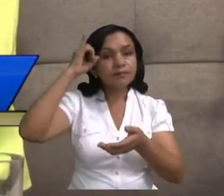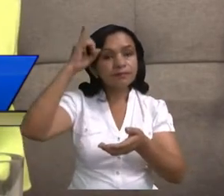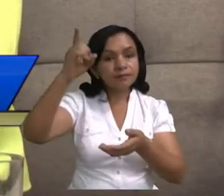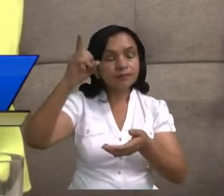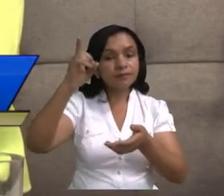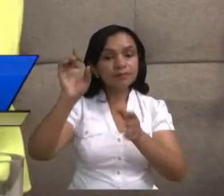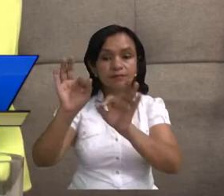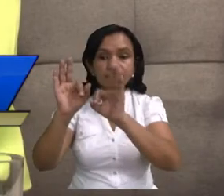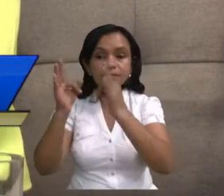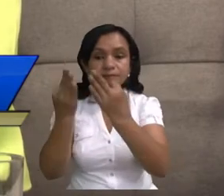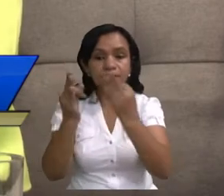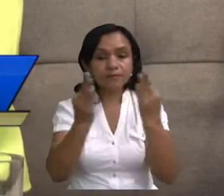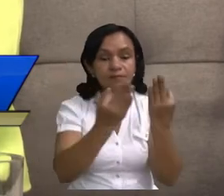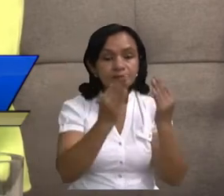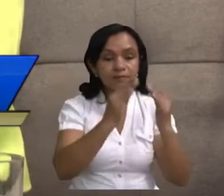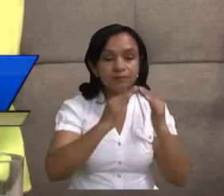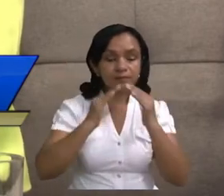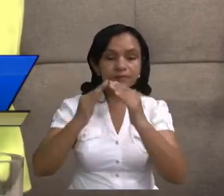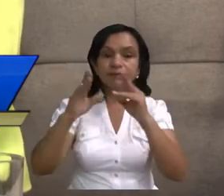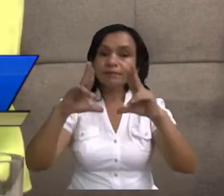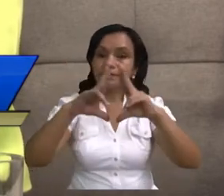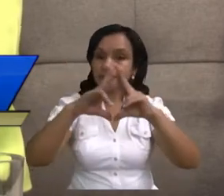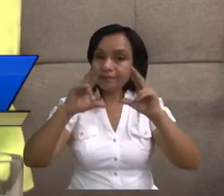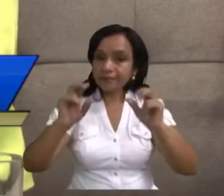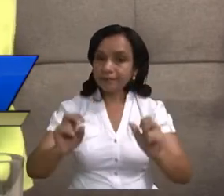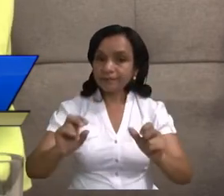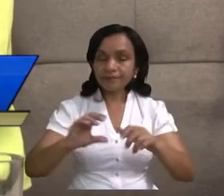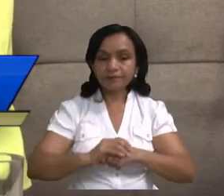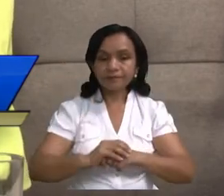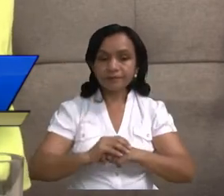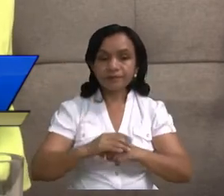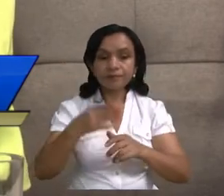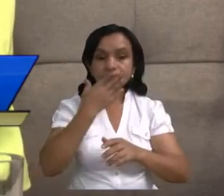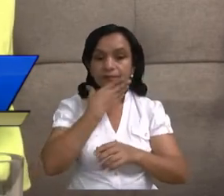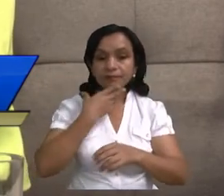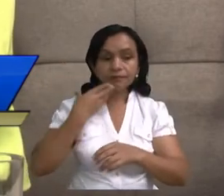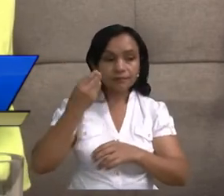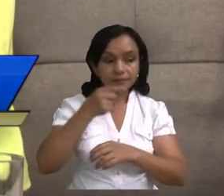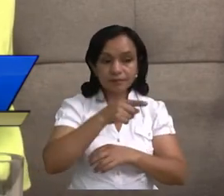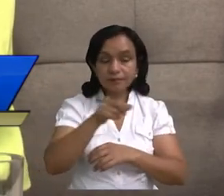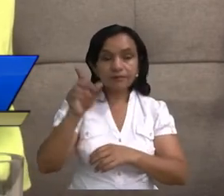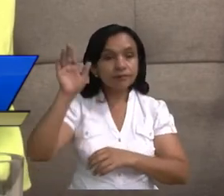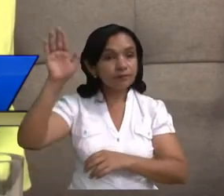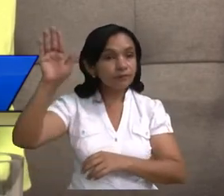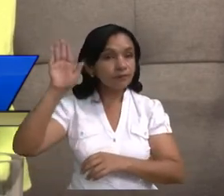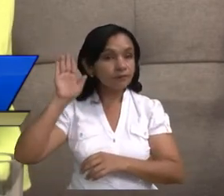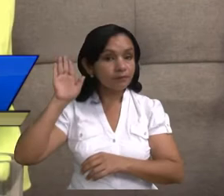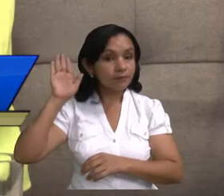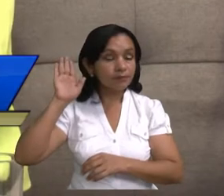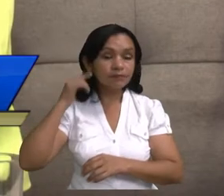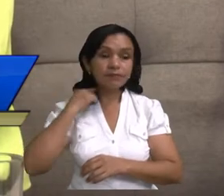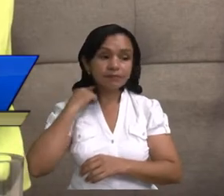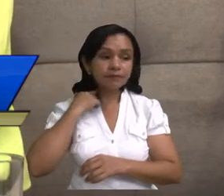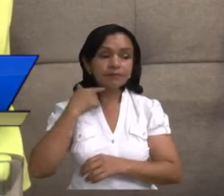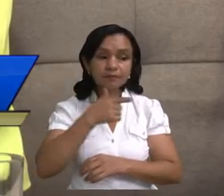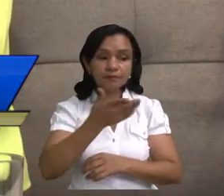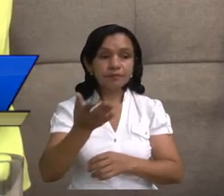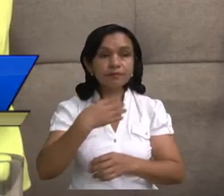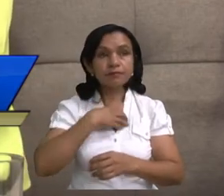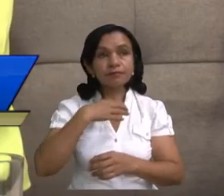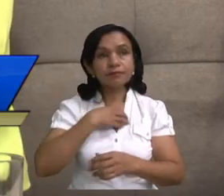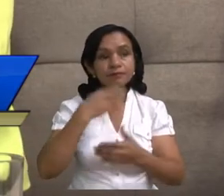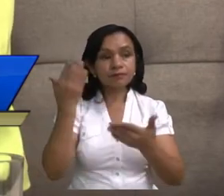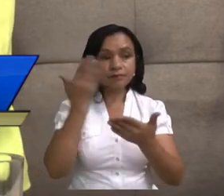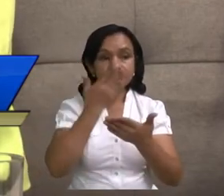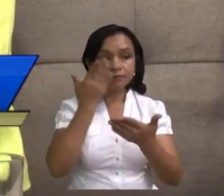de su familia, de la comunidad y del país. O sea, ese compromiso que ellos deben de tener, porque la calidad para nosotros